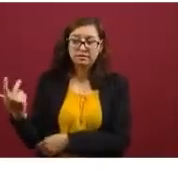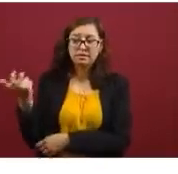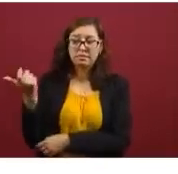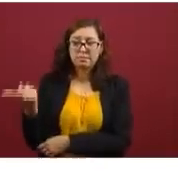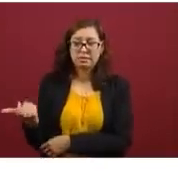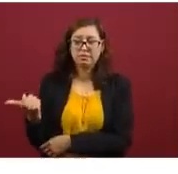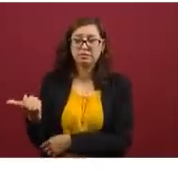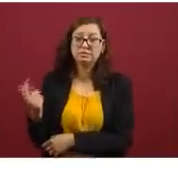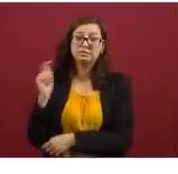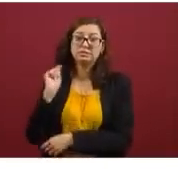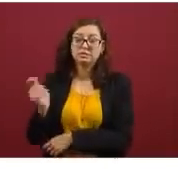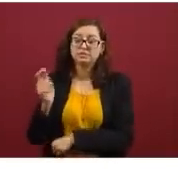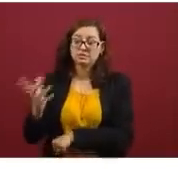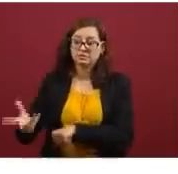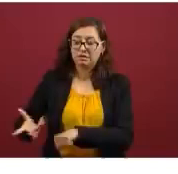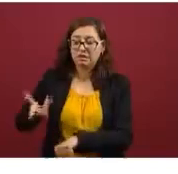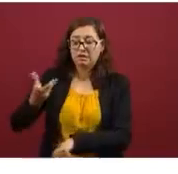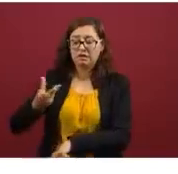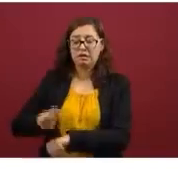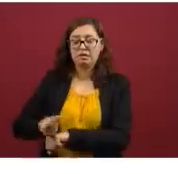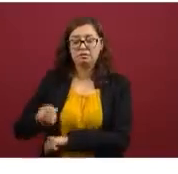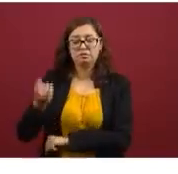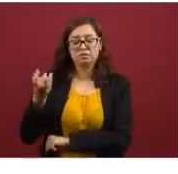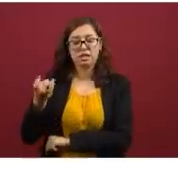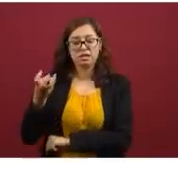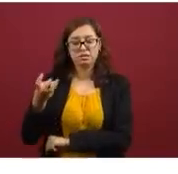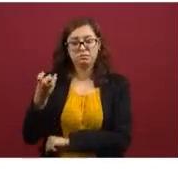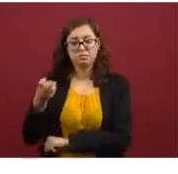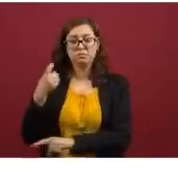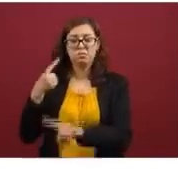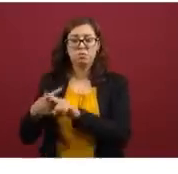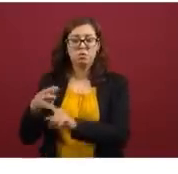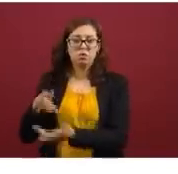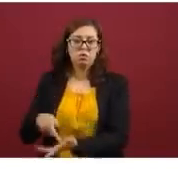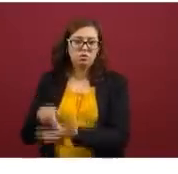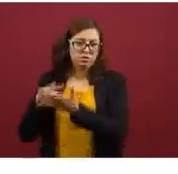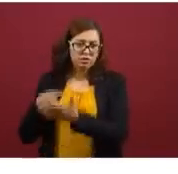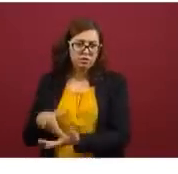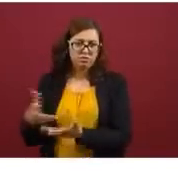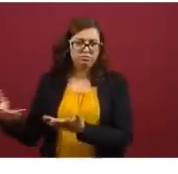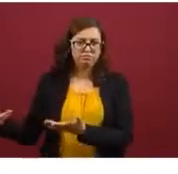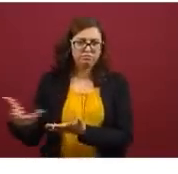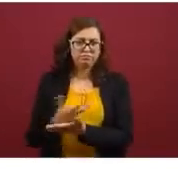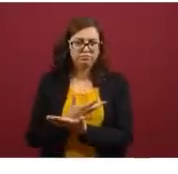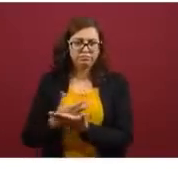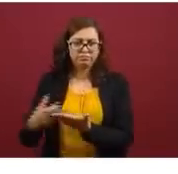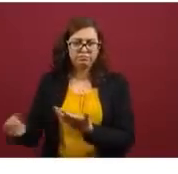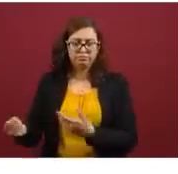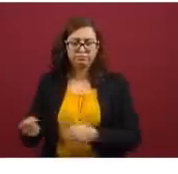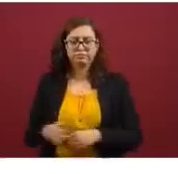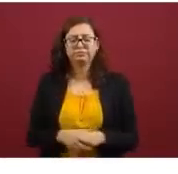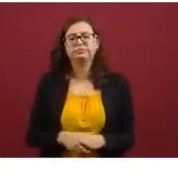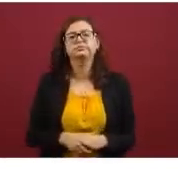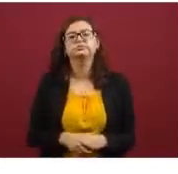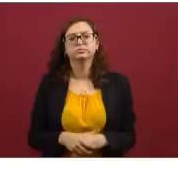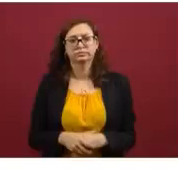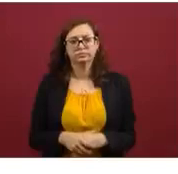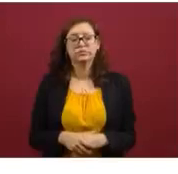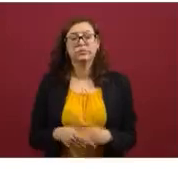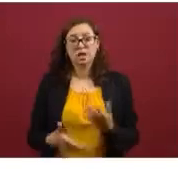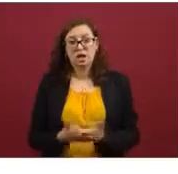público a 3 pesos con 87 centavos por kilo. Aquí sí el consumidor con